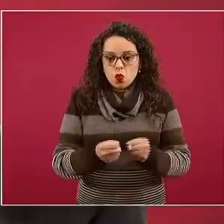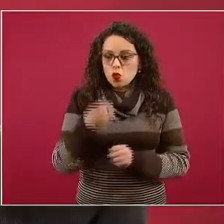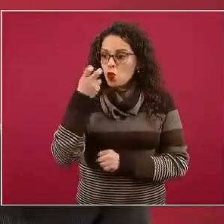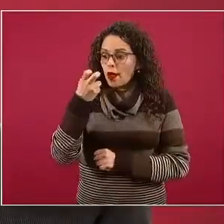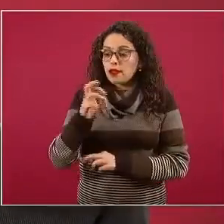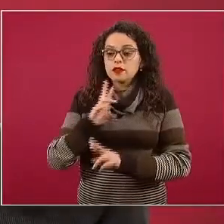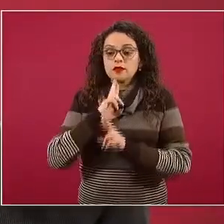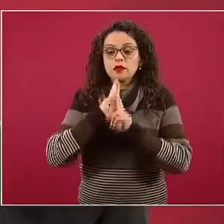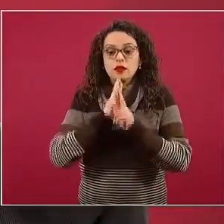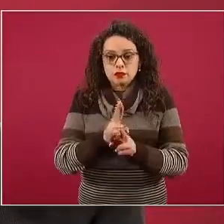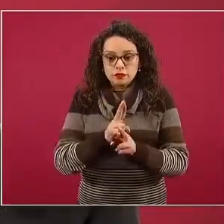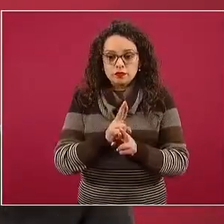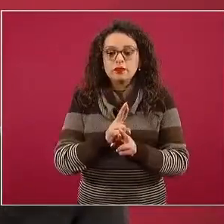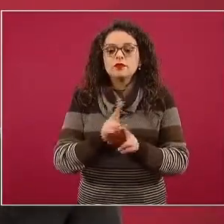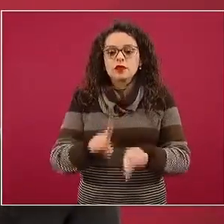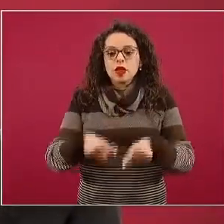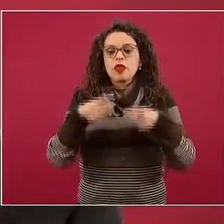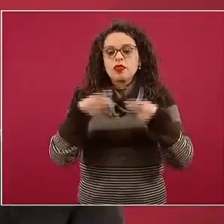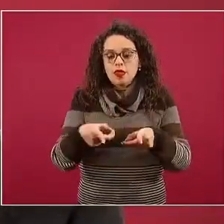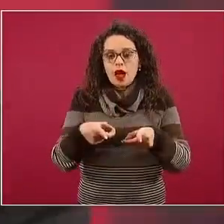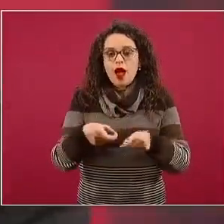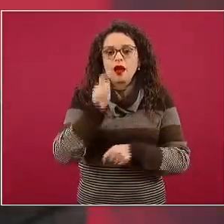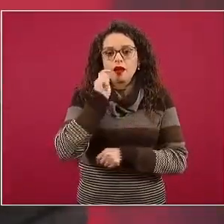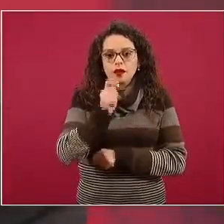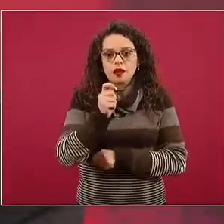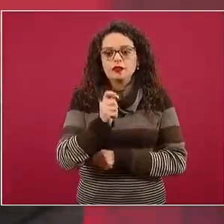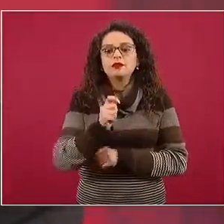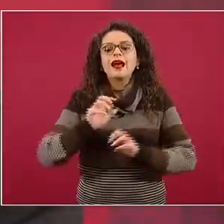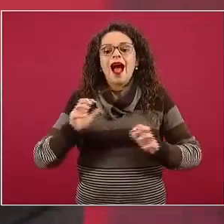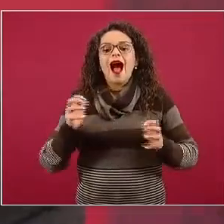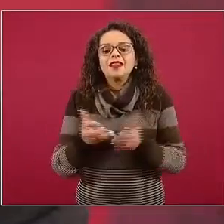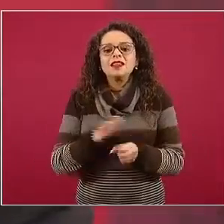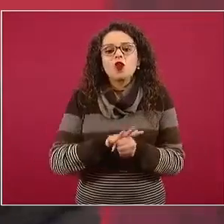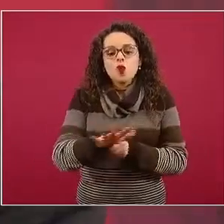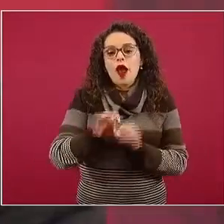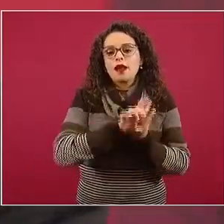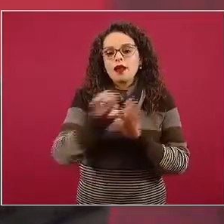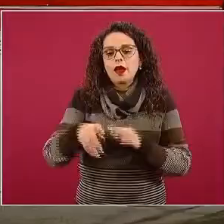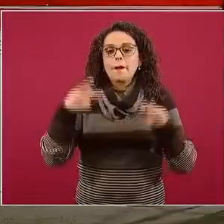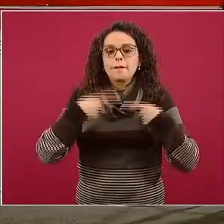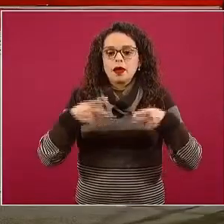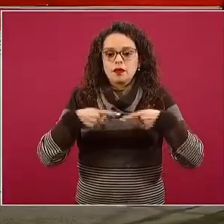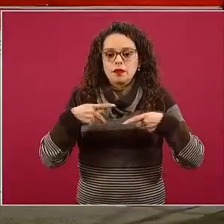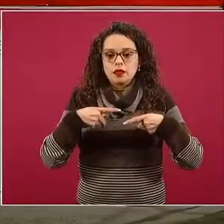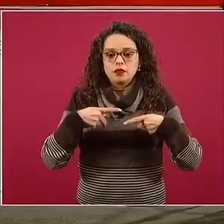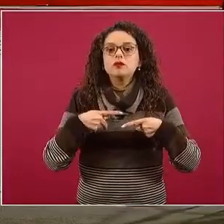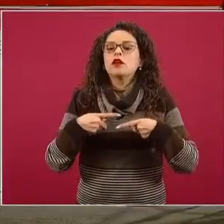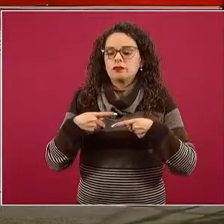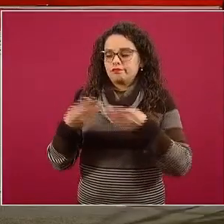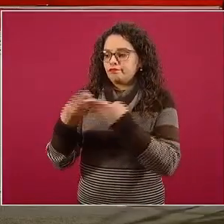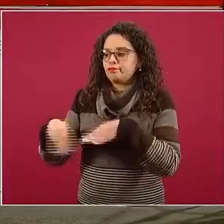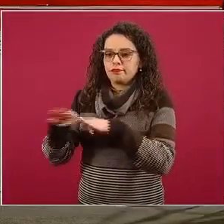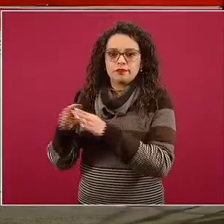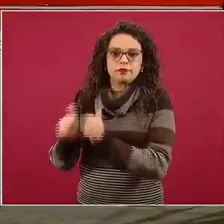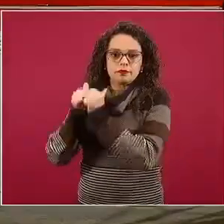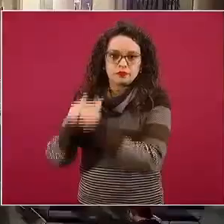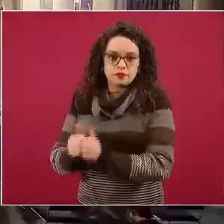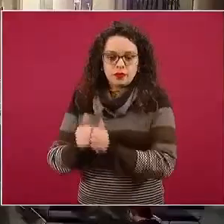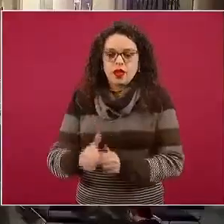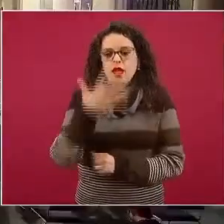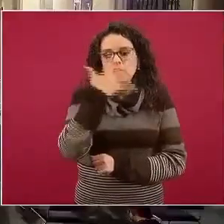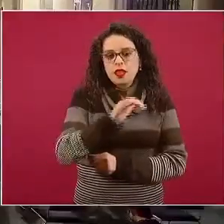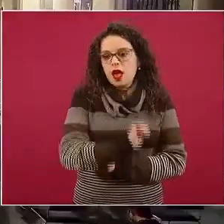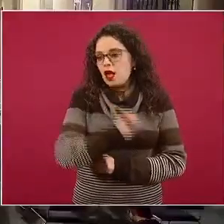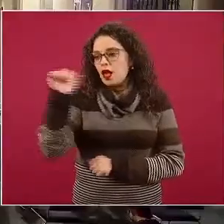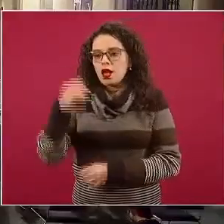resultado va a informar una acción, por ejemplo, el lograr que las personas permanezcan en resguardo durante 10 a 14